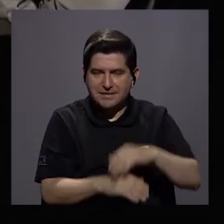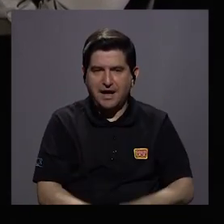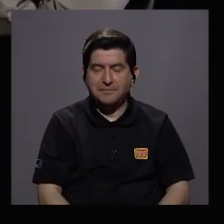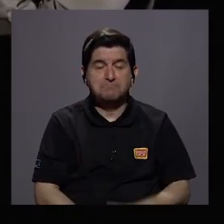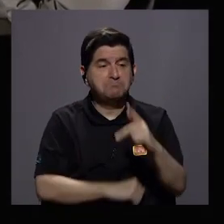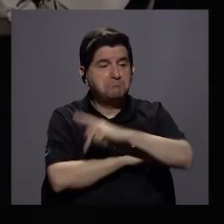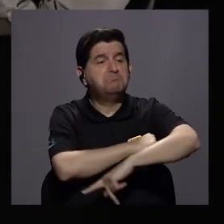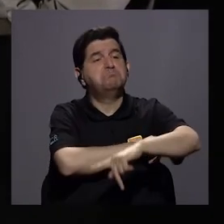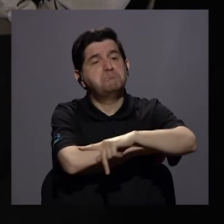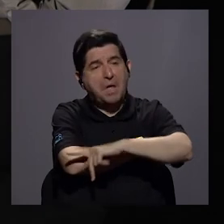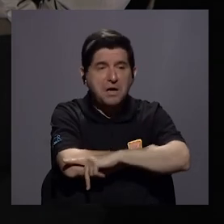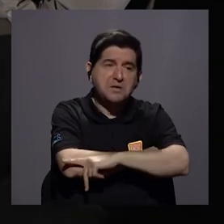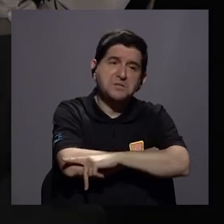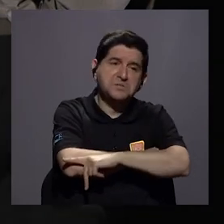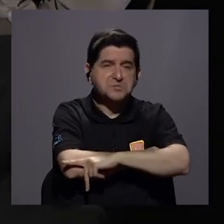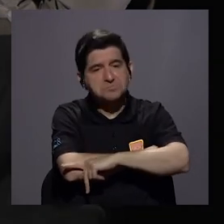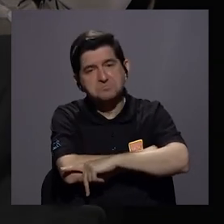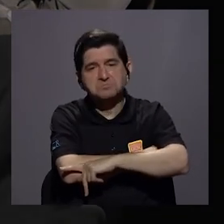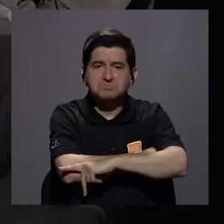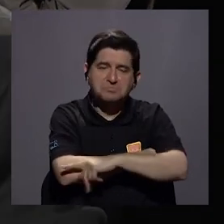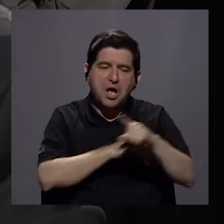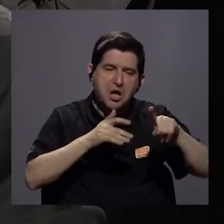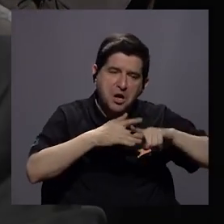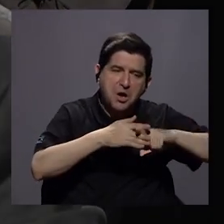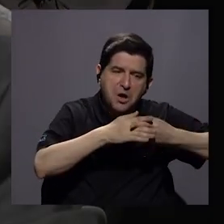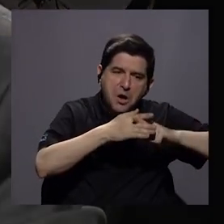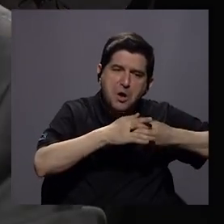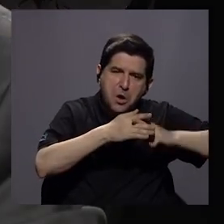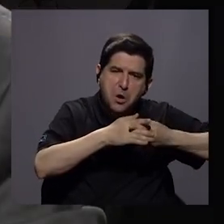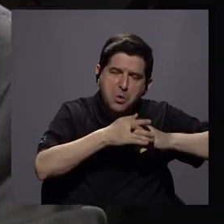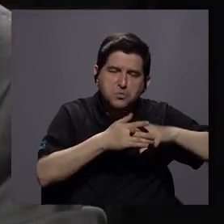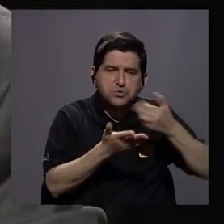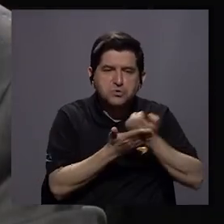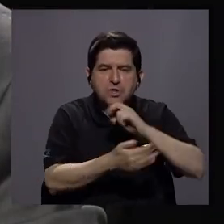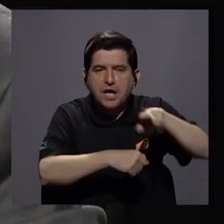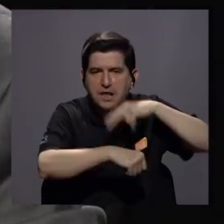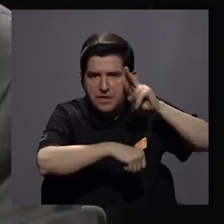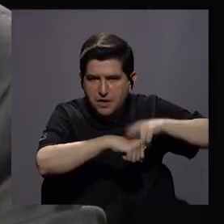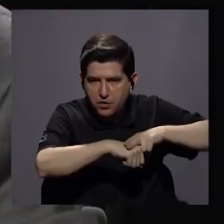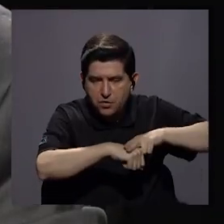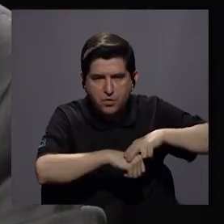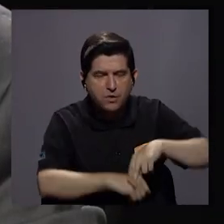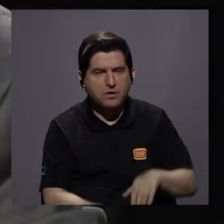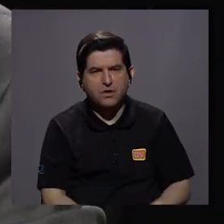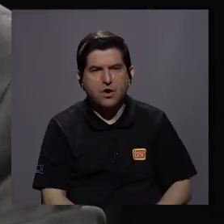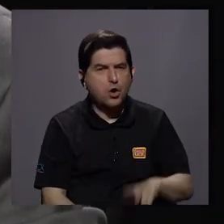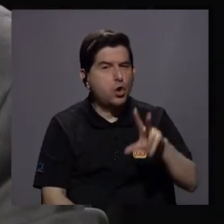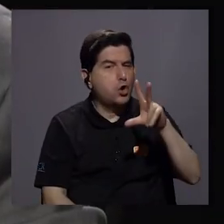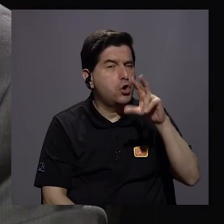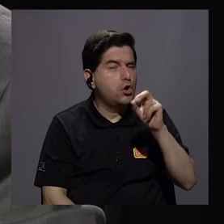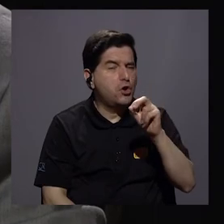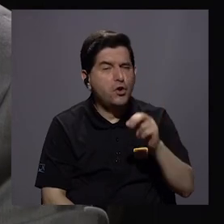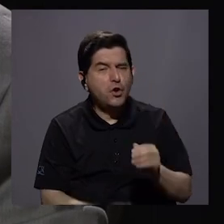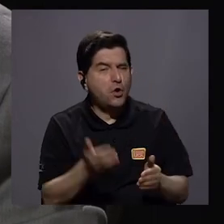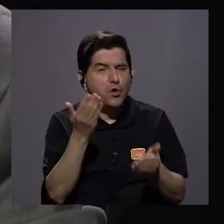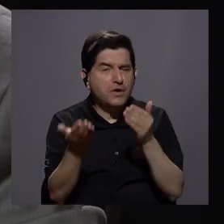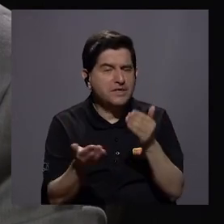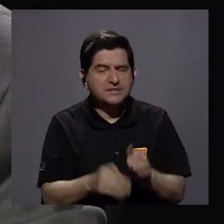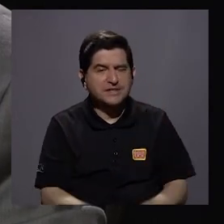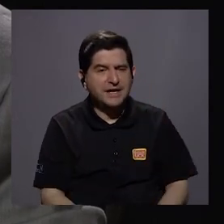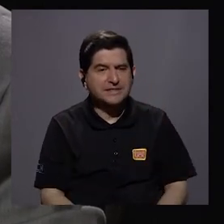el país, pues, digamos, hace un ajuste en la economía nacional, no la que hubiera sido